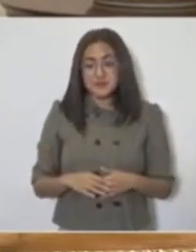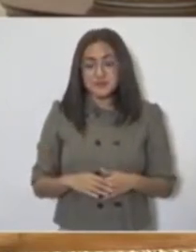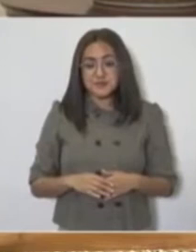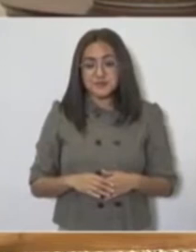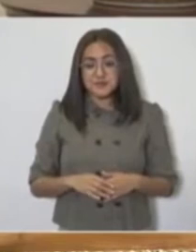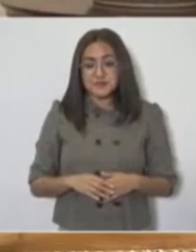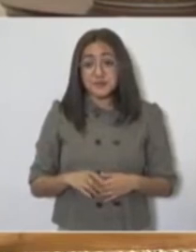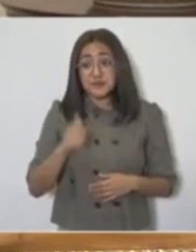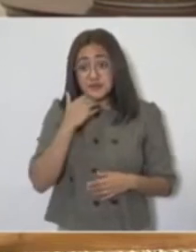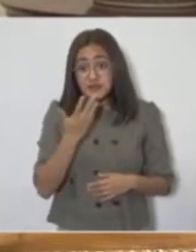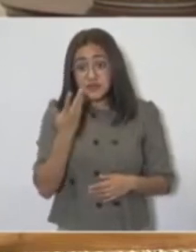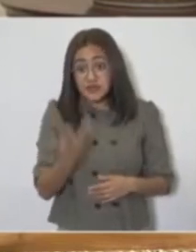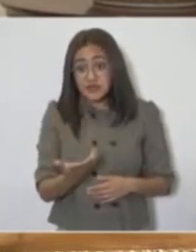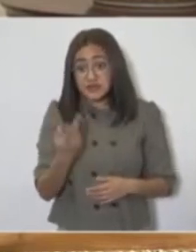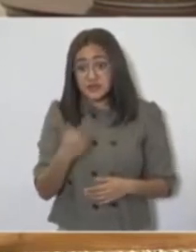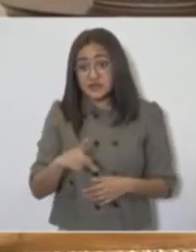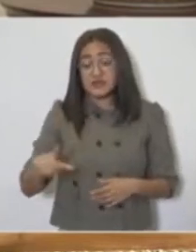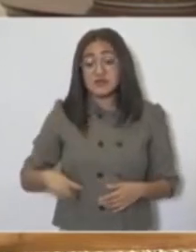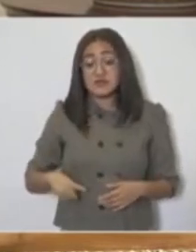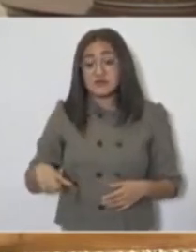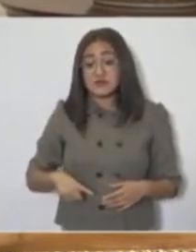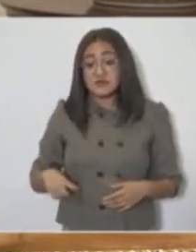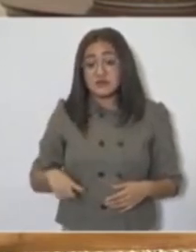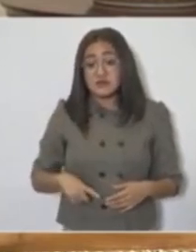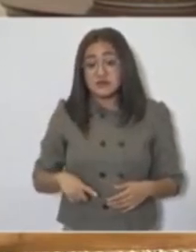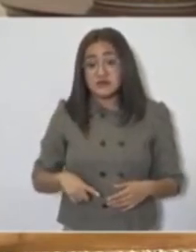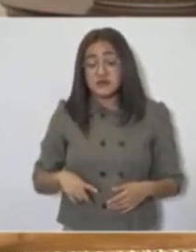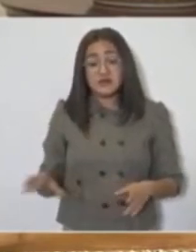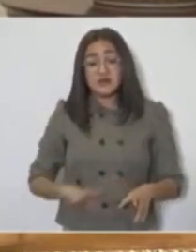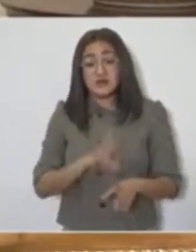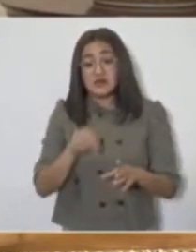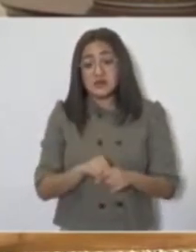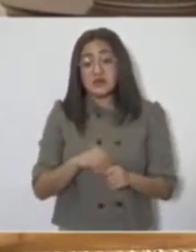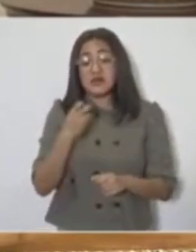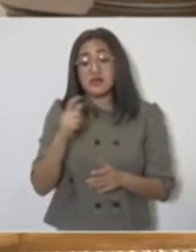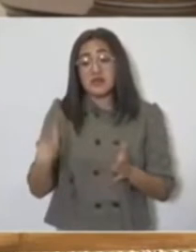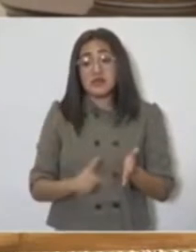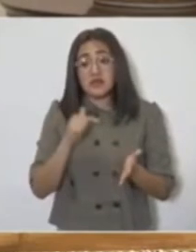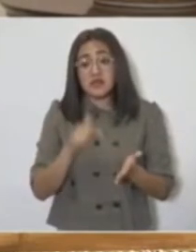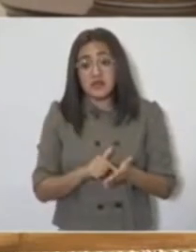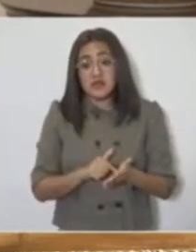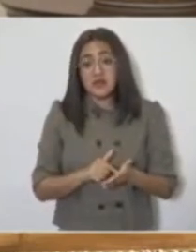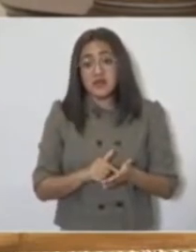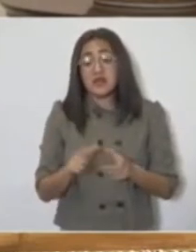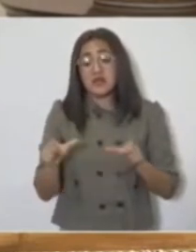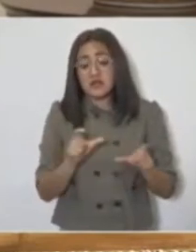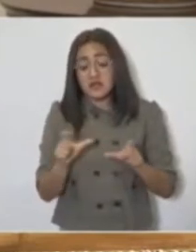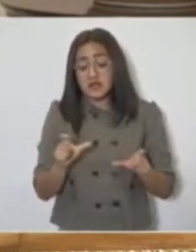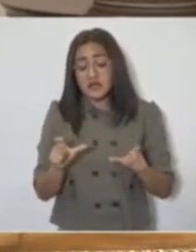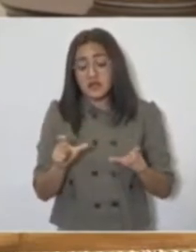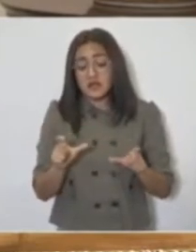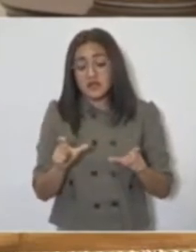pero Ellas quieren el gobierno total de ese lugar de un control